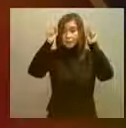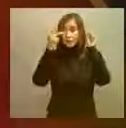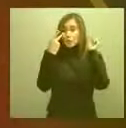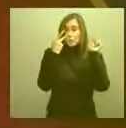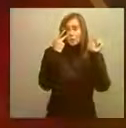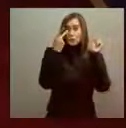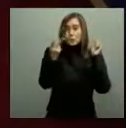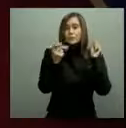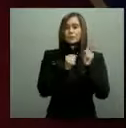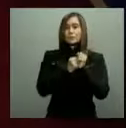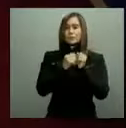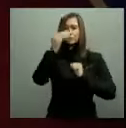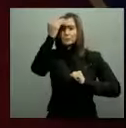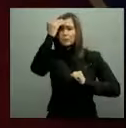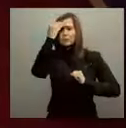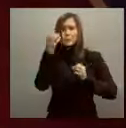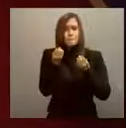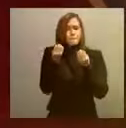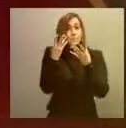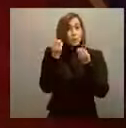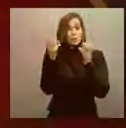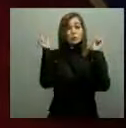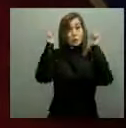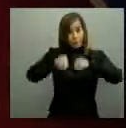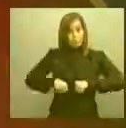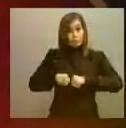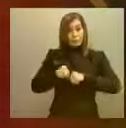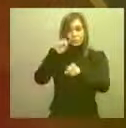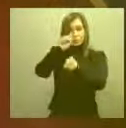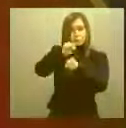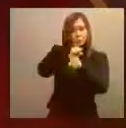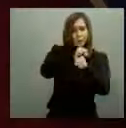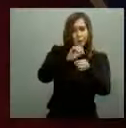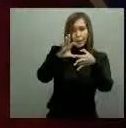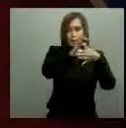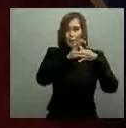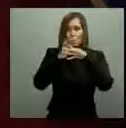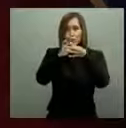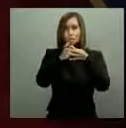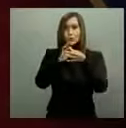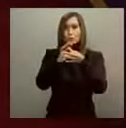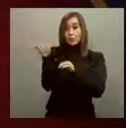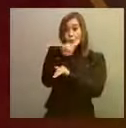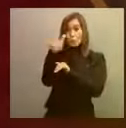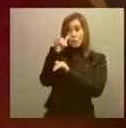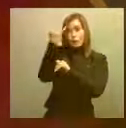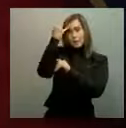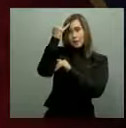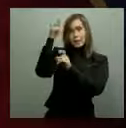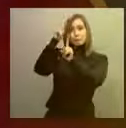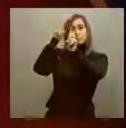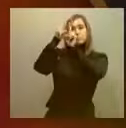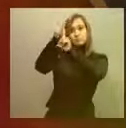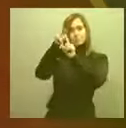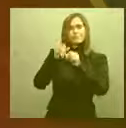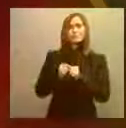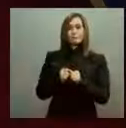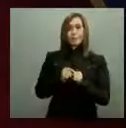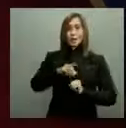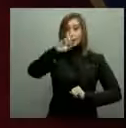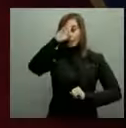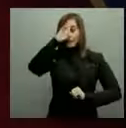que podemos conseguir si trabajamos con un mismo propósito y con las políticas adecuadas. Nuestro país tiene las